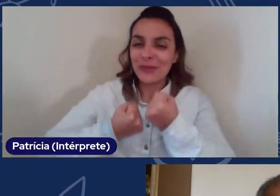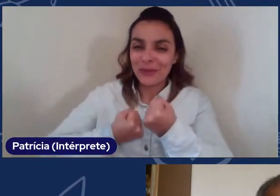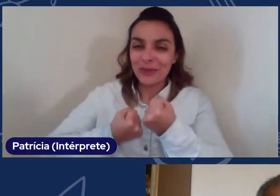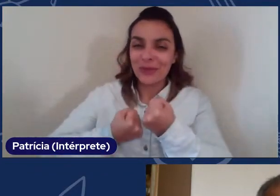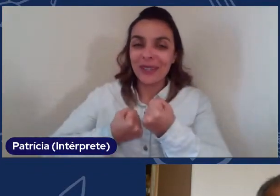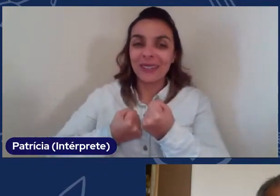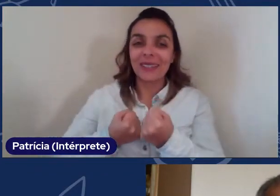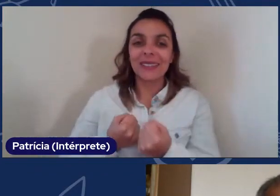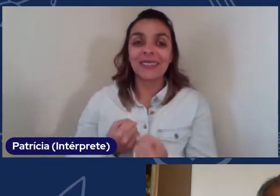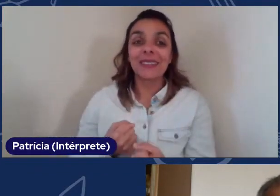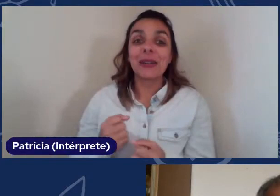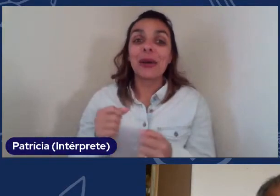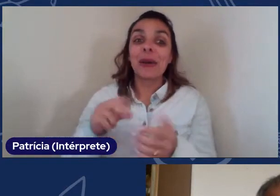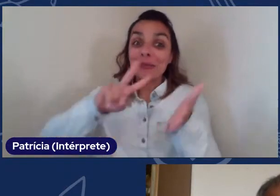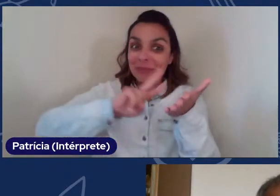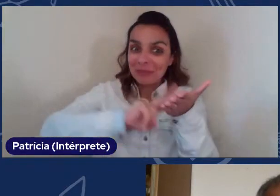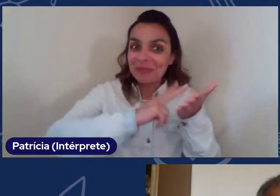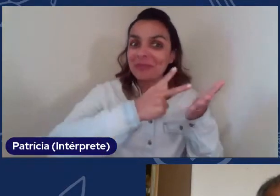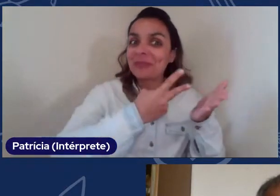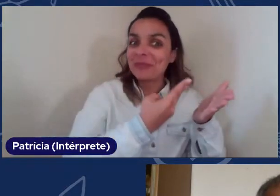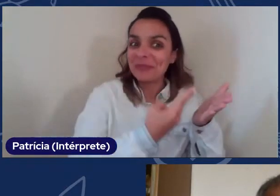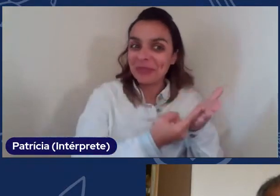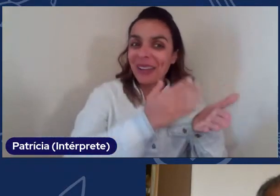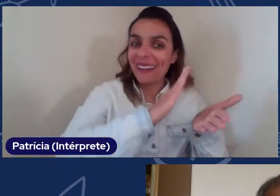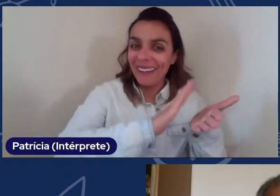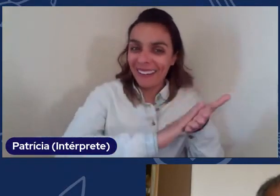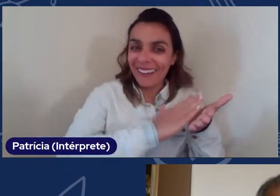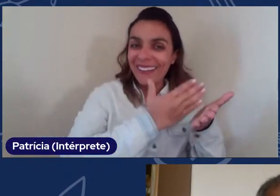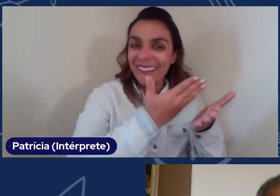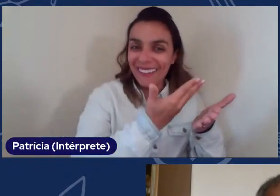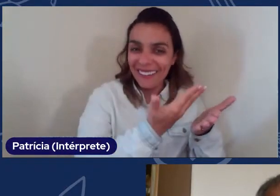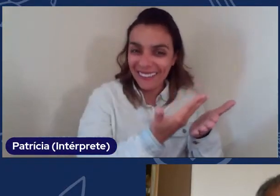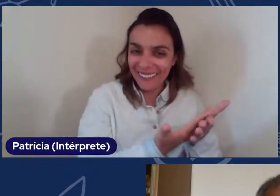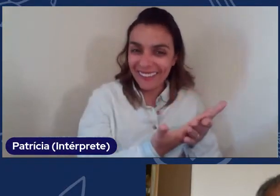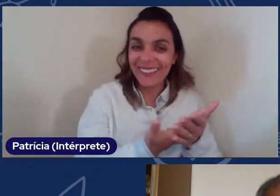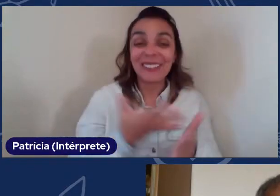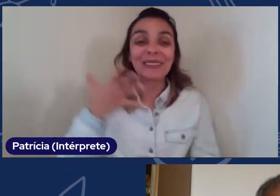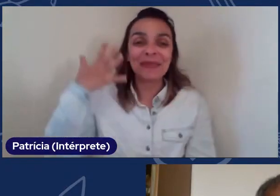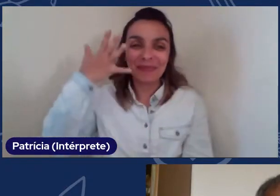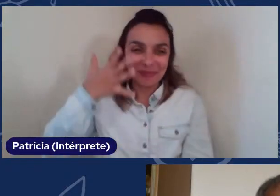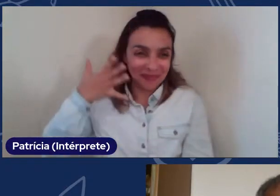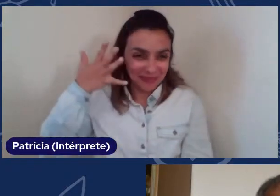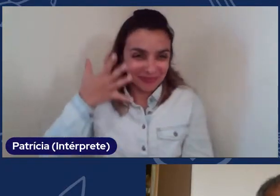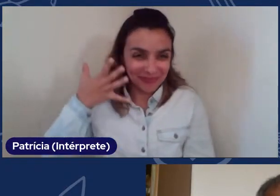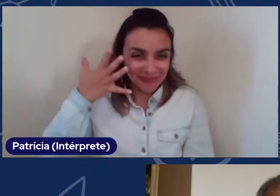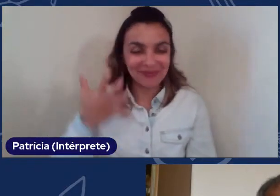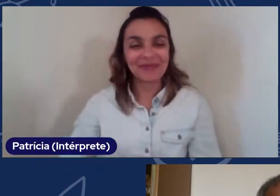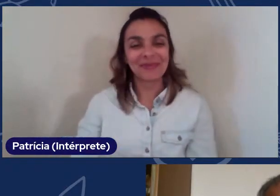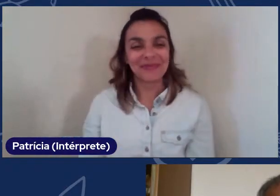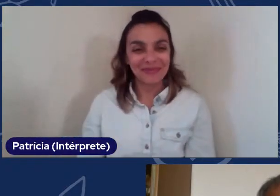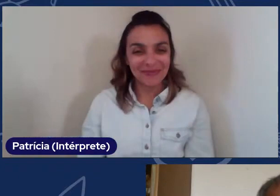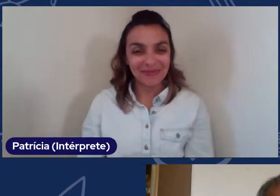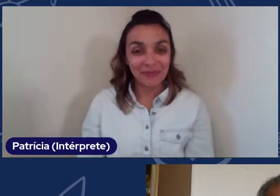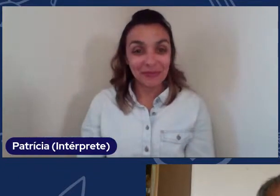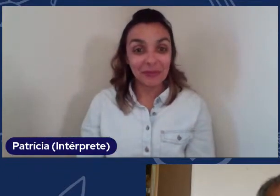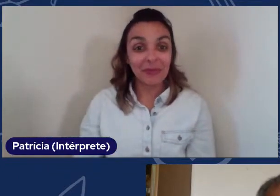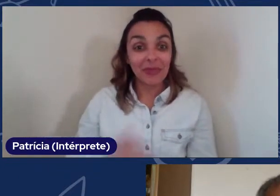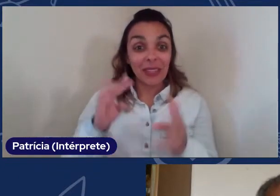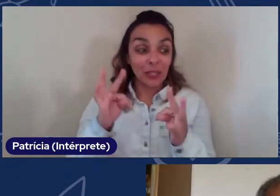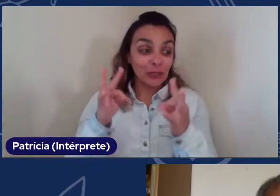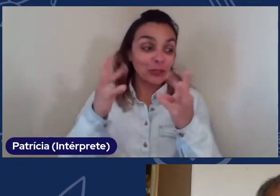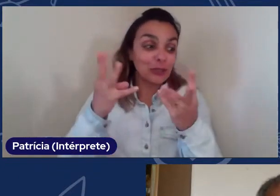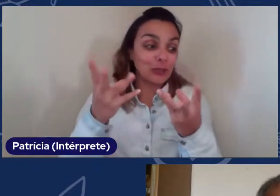para traducir e interpretar esta conferencia. De todas